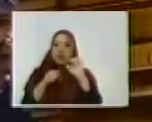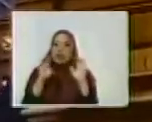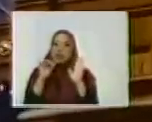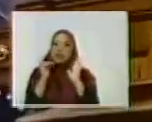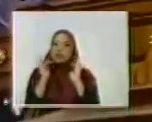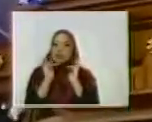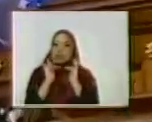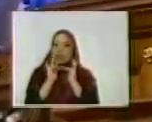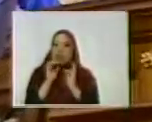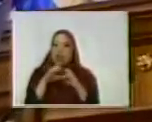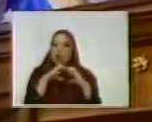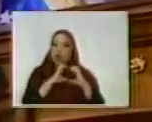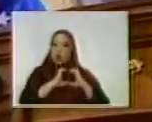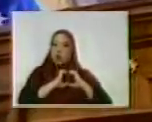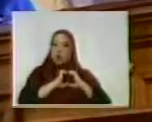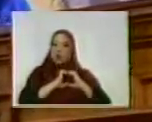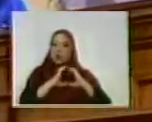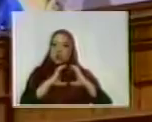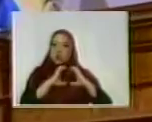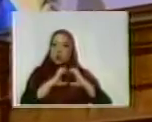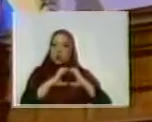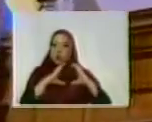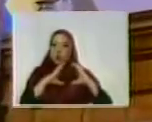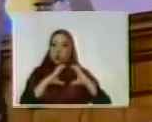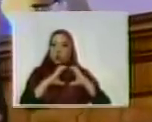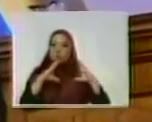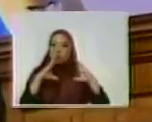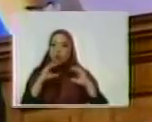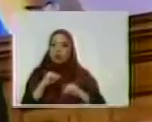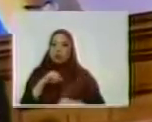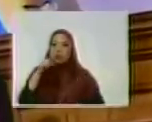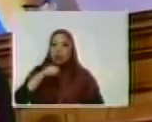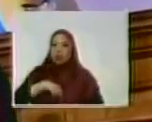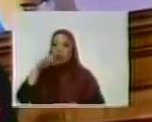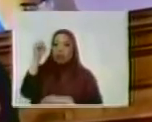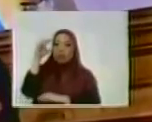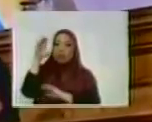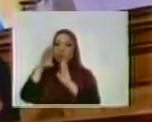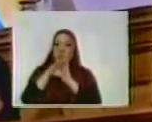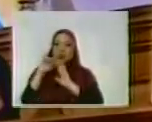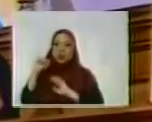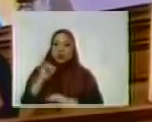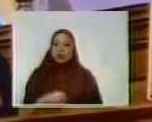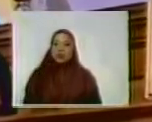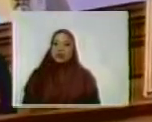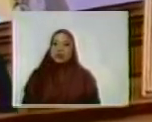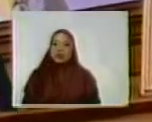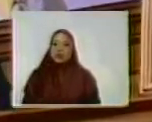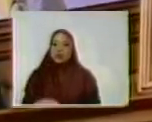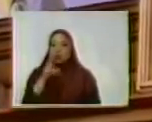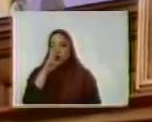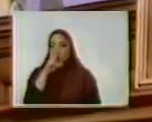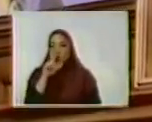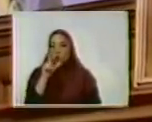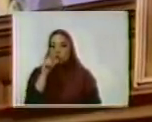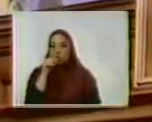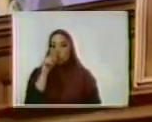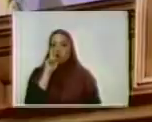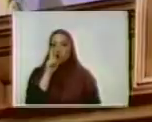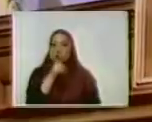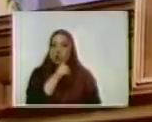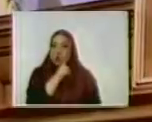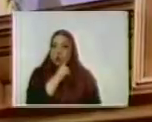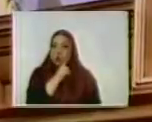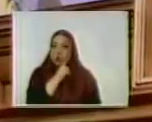Ciudadano Alfredo Ruiz, hoy esta Asamblea Nacional Constituyente ha considerado su